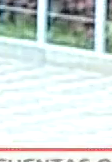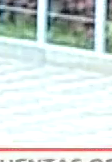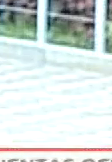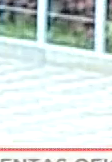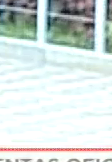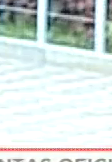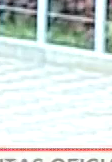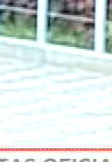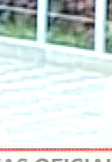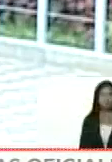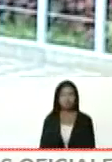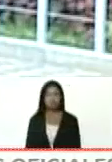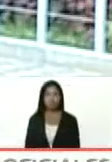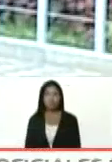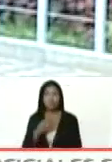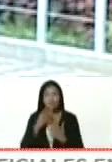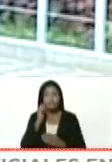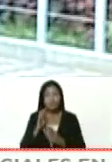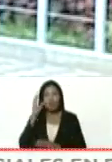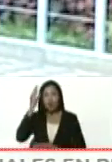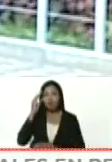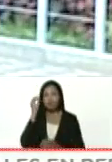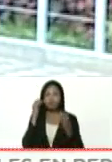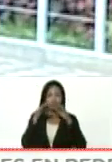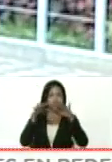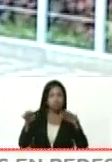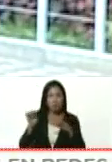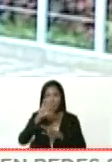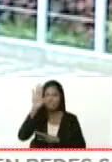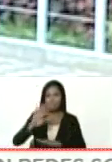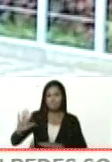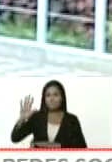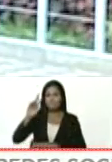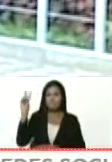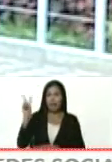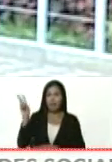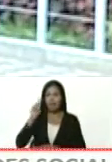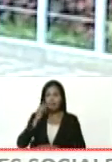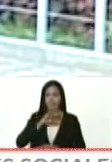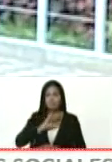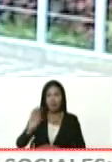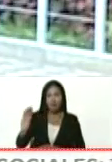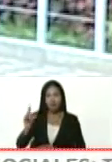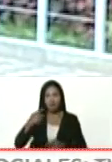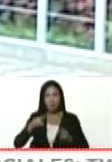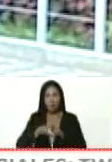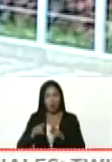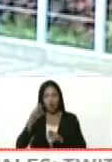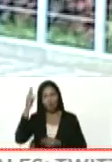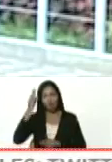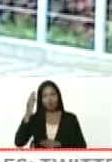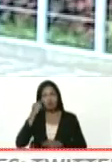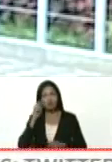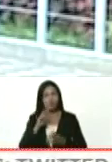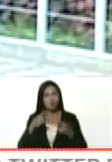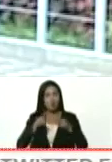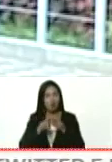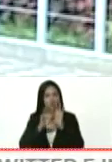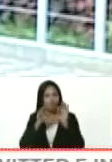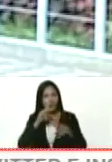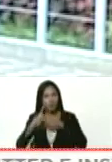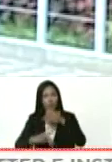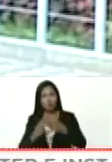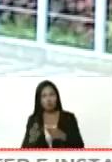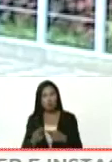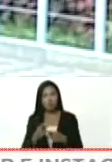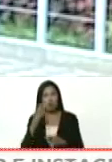Gracias. Miren la conciencia que recorre todo el país. Conciencia hermosa de patria. ¿Cómo recorre la conciencia productiva y